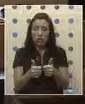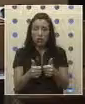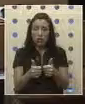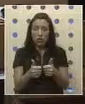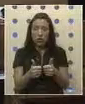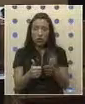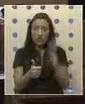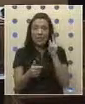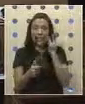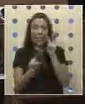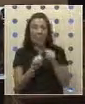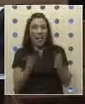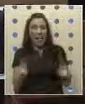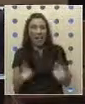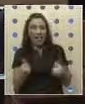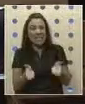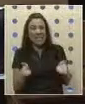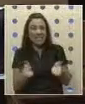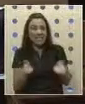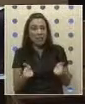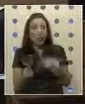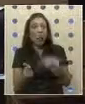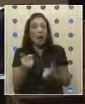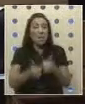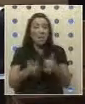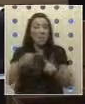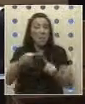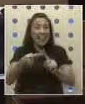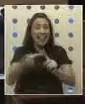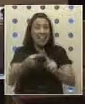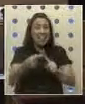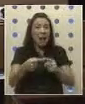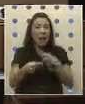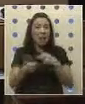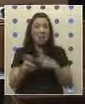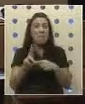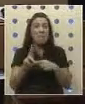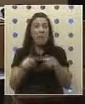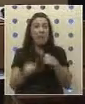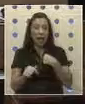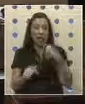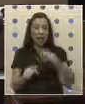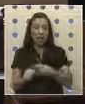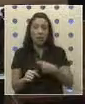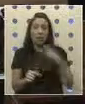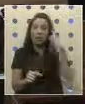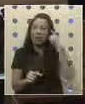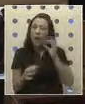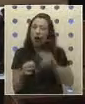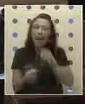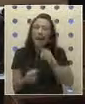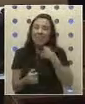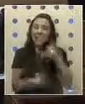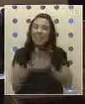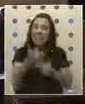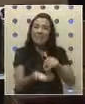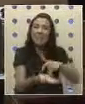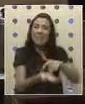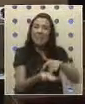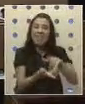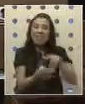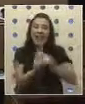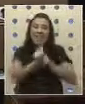va a tener un incentivo a ser parte de una primaria en la que no está en juego su nombre, pero para asegurar que el candidato más débil